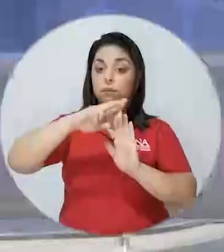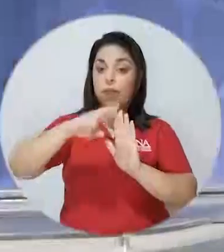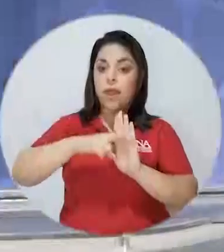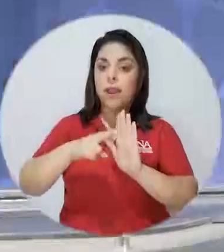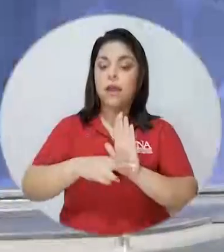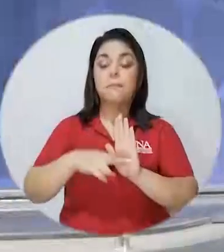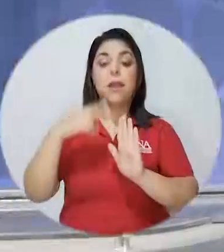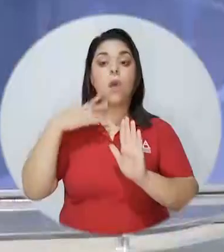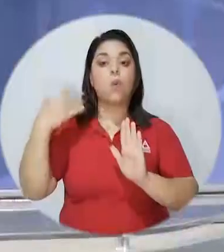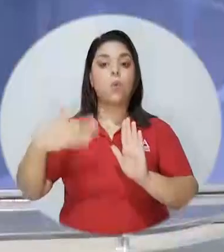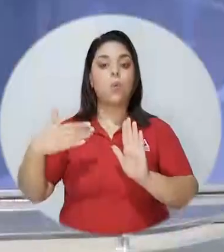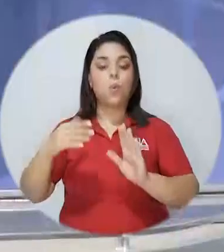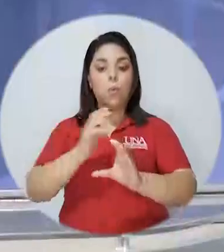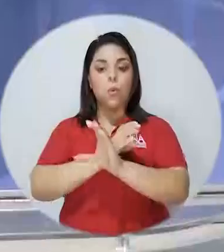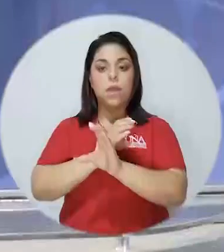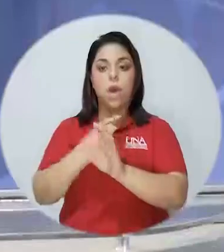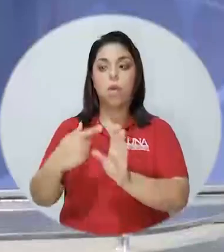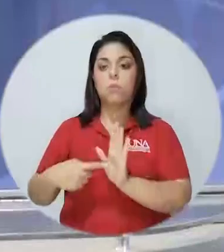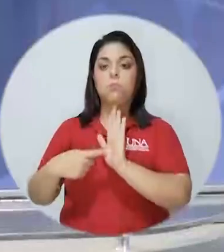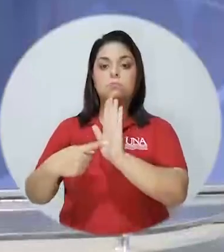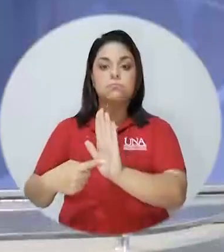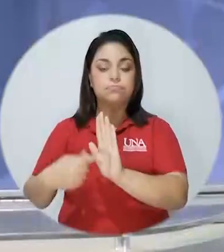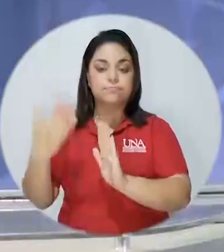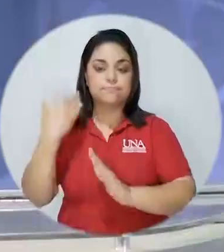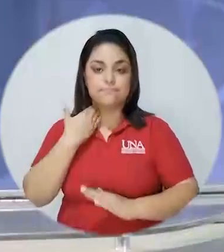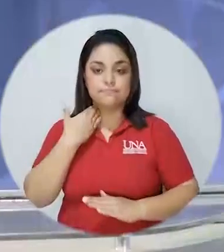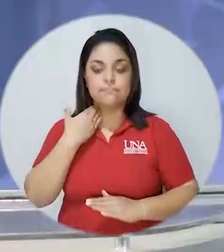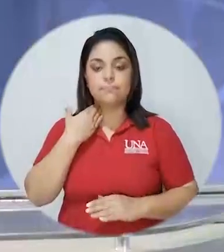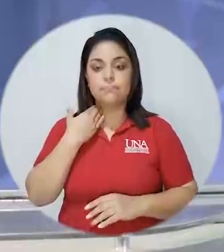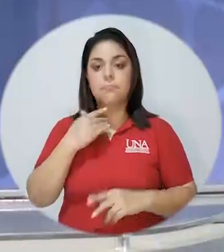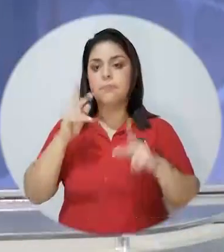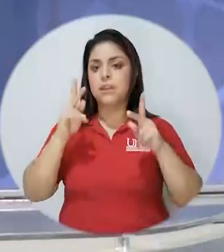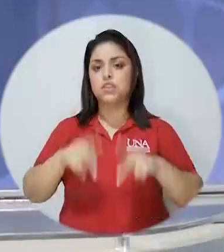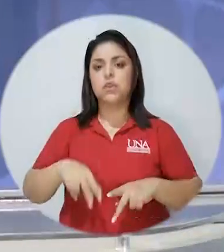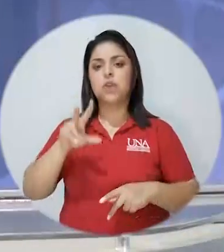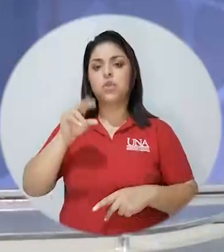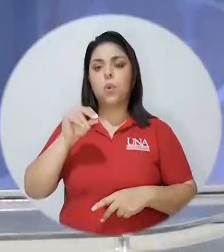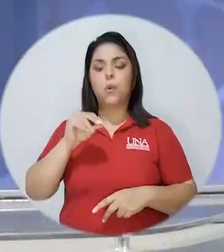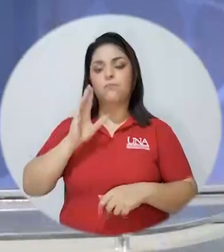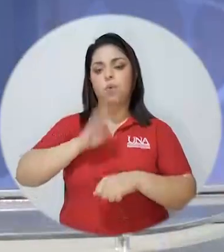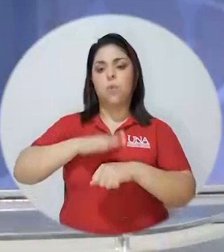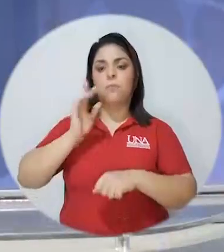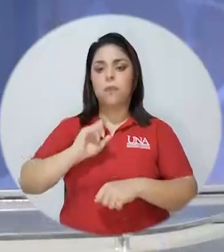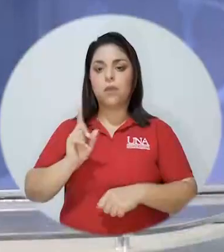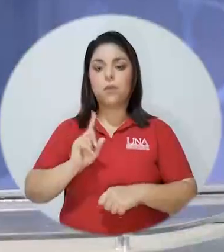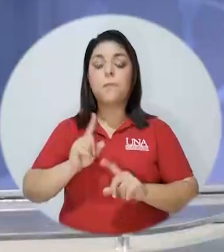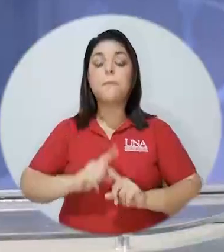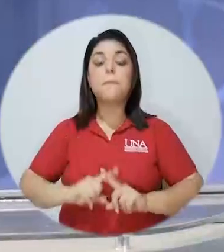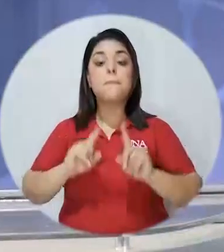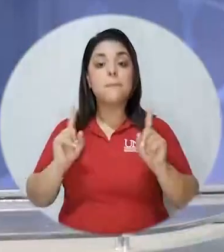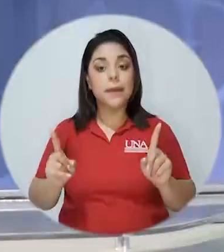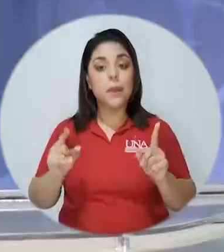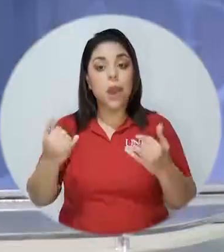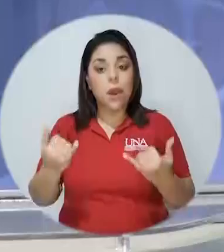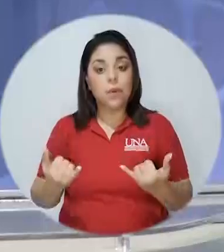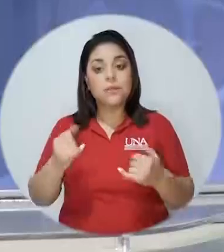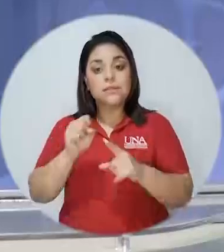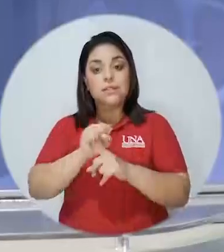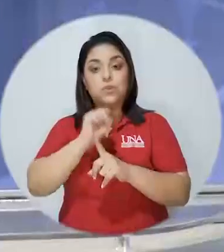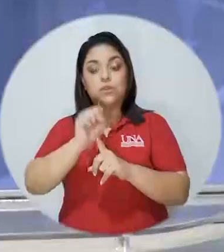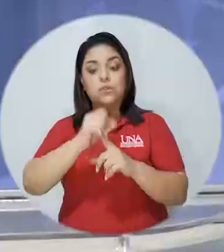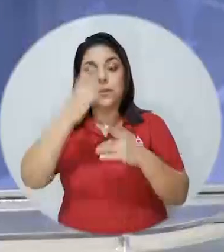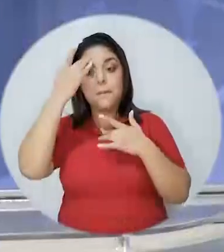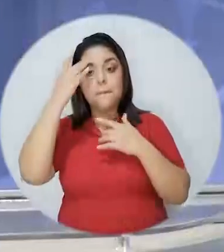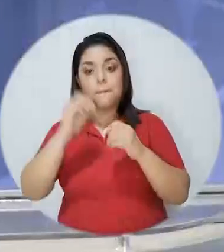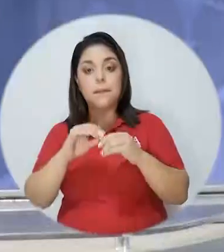para no exponerse innecesariamente, porque no digamos que la gente lo haga ese con dolo, ¿verdad? De ahí estamos en una situación de pandemia, a veces hay que, ¿verdad? Cuando los tiempos